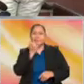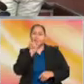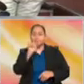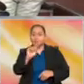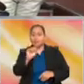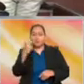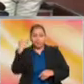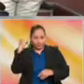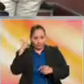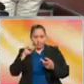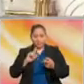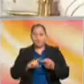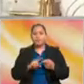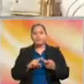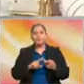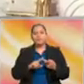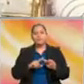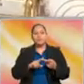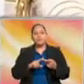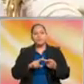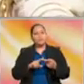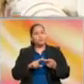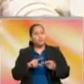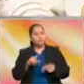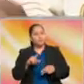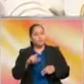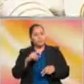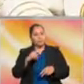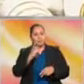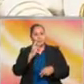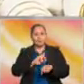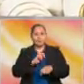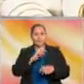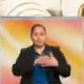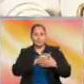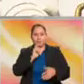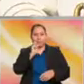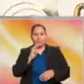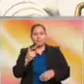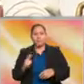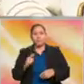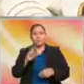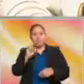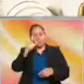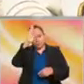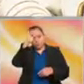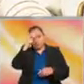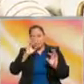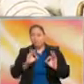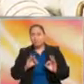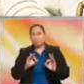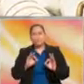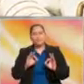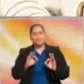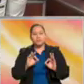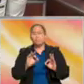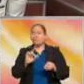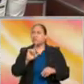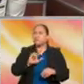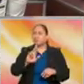en Guadalajara. Muy bien. Y trabajamos para el amor y la amistad en Guanajuato, no me acuerdo exactamente. El